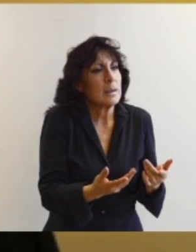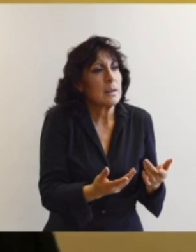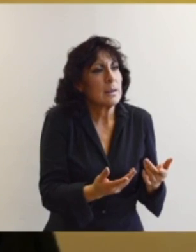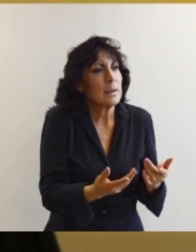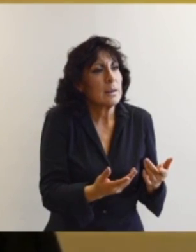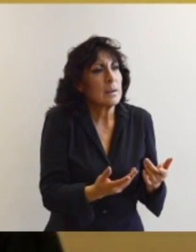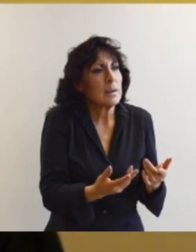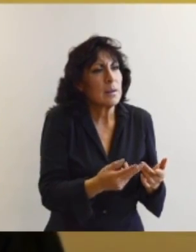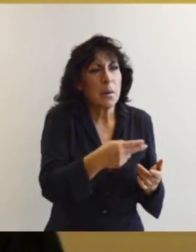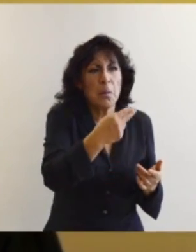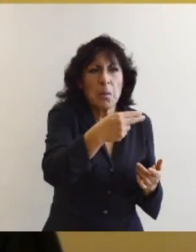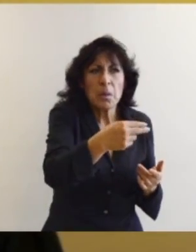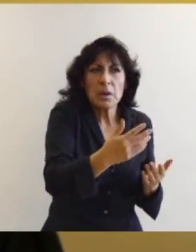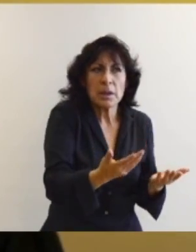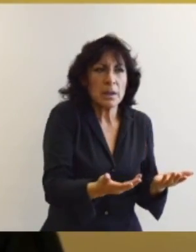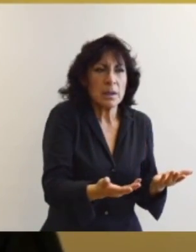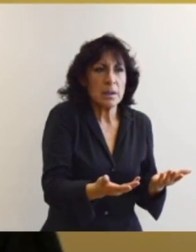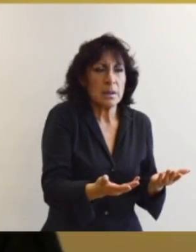¿Cómo te llamas?